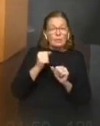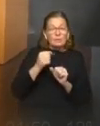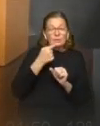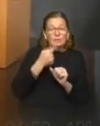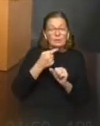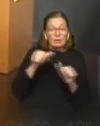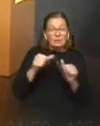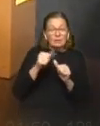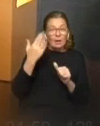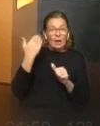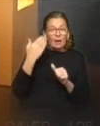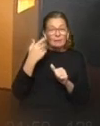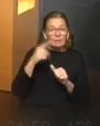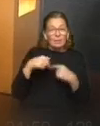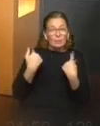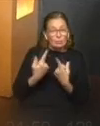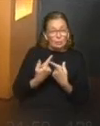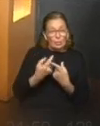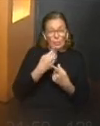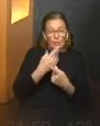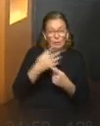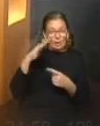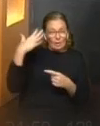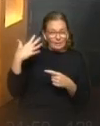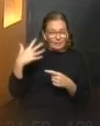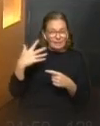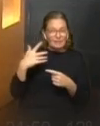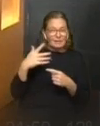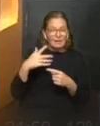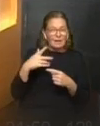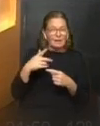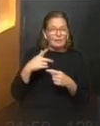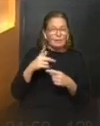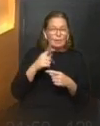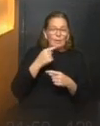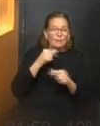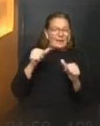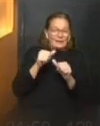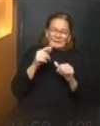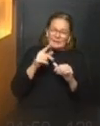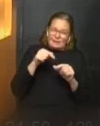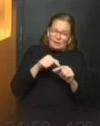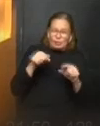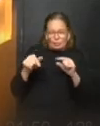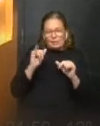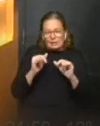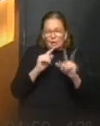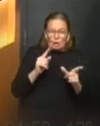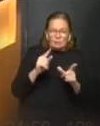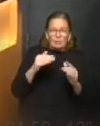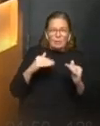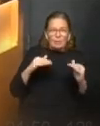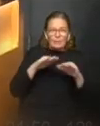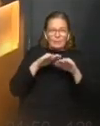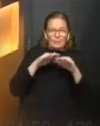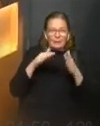lo que hicieron en ese momento, como hemos hecho todos, ¿no? La adolescencia, capaz que tal o cual cosa no debía haber hecho. Pero estamos hablando de que se está poniendo al mismo nivel